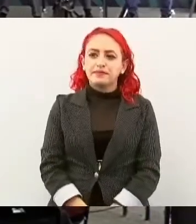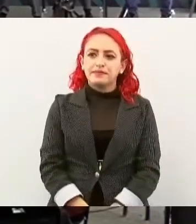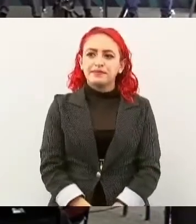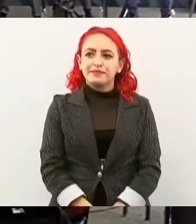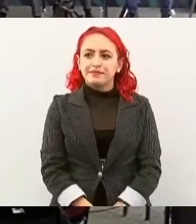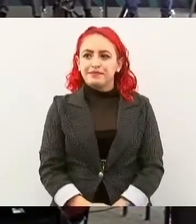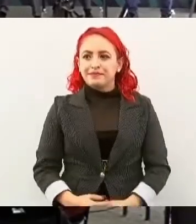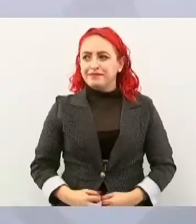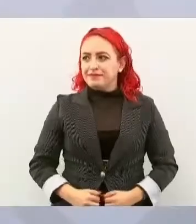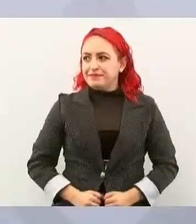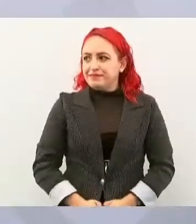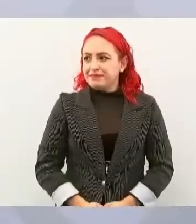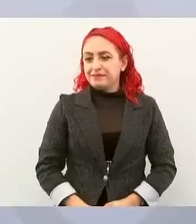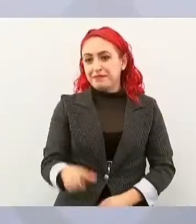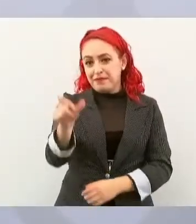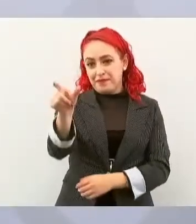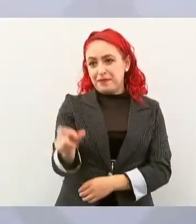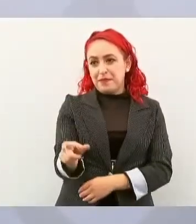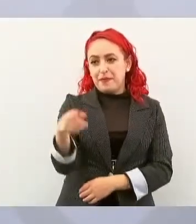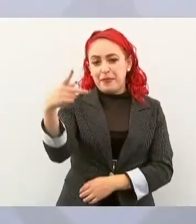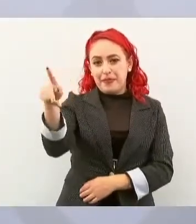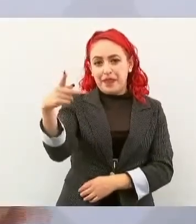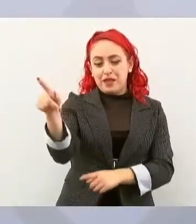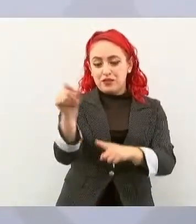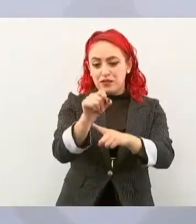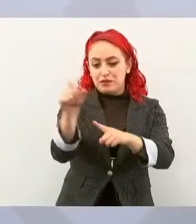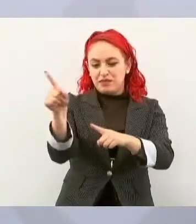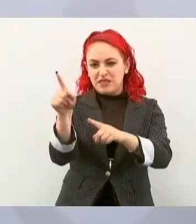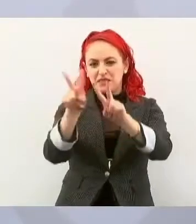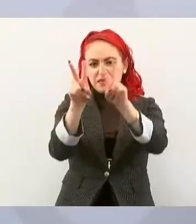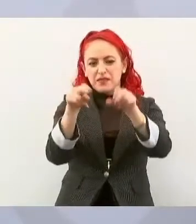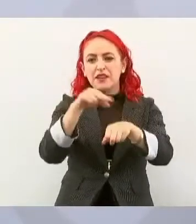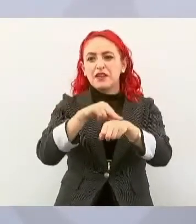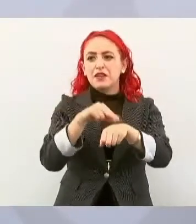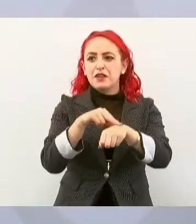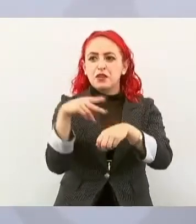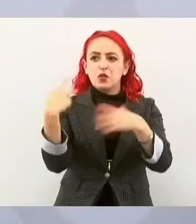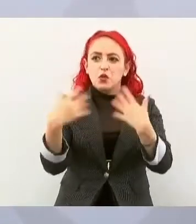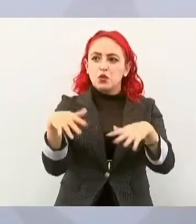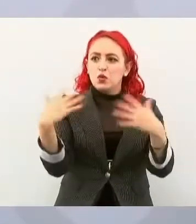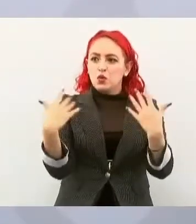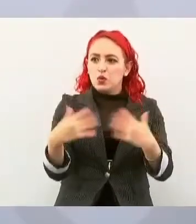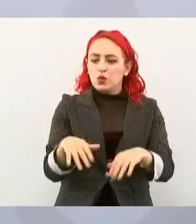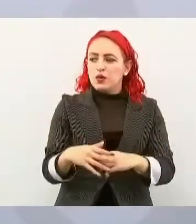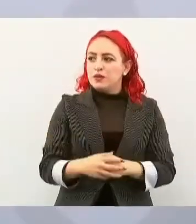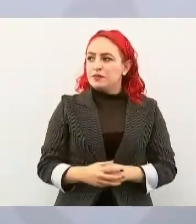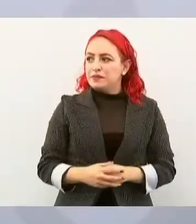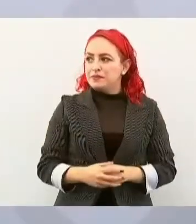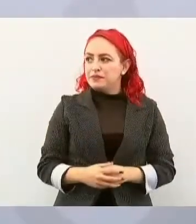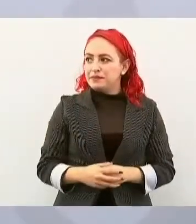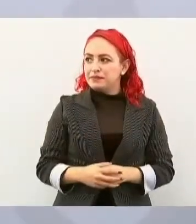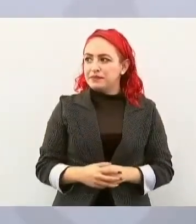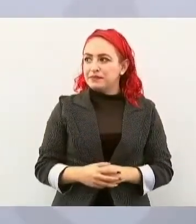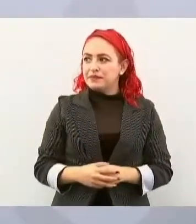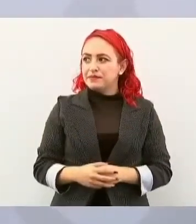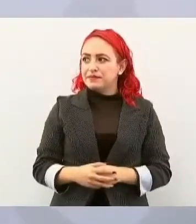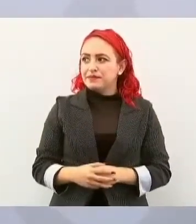De por sí, su especialidad es